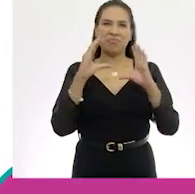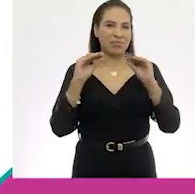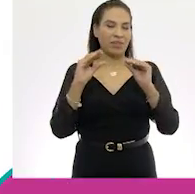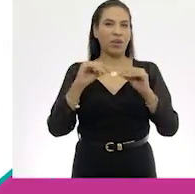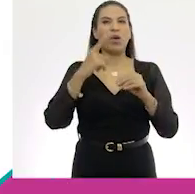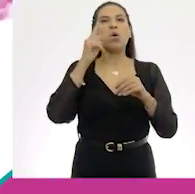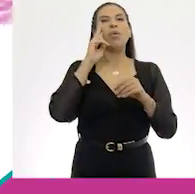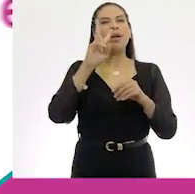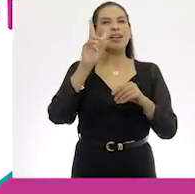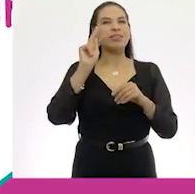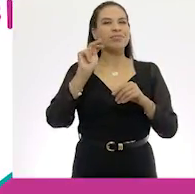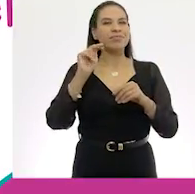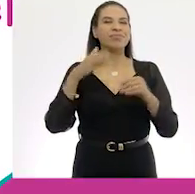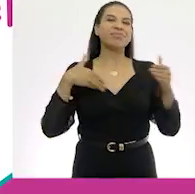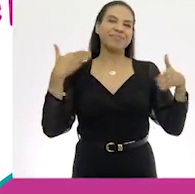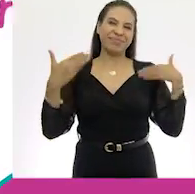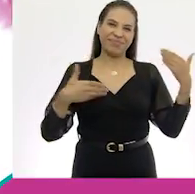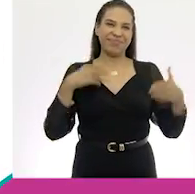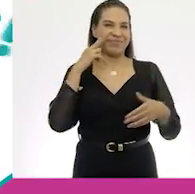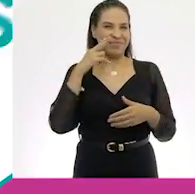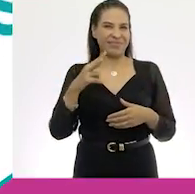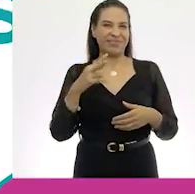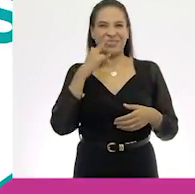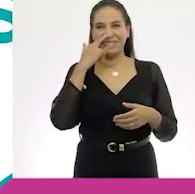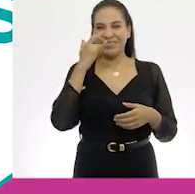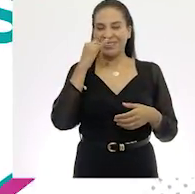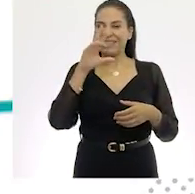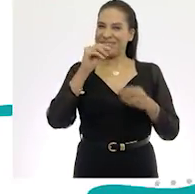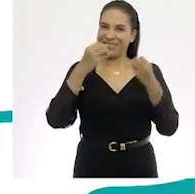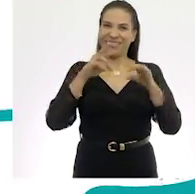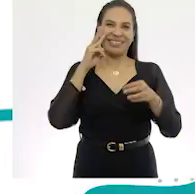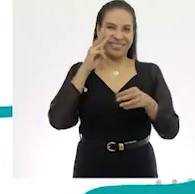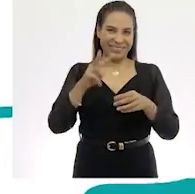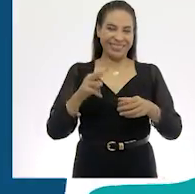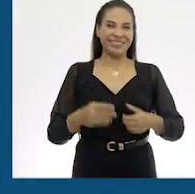sino una programación de entretenimiento. ¡No te la pierdas!